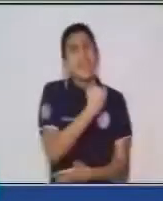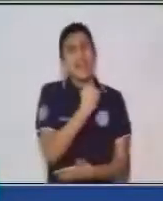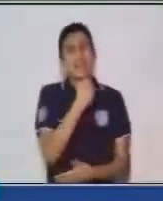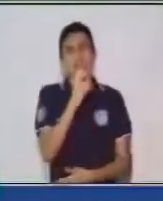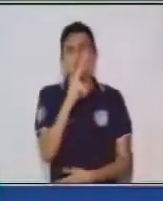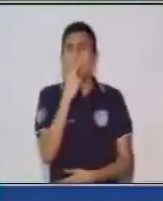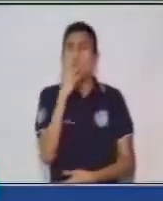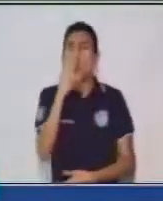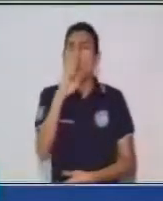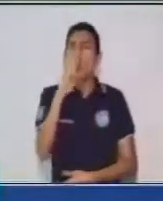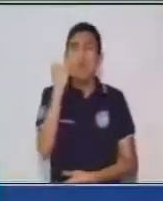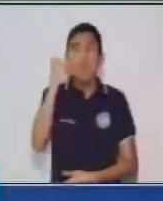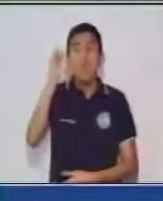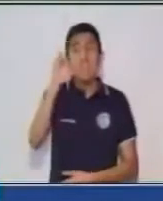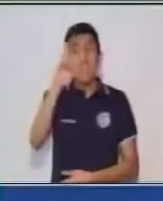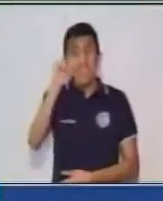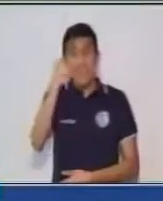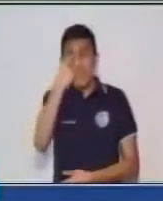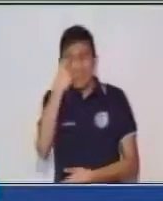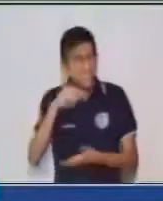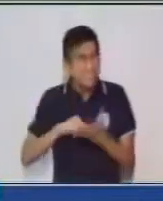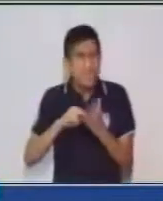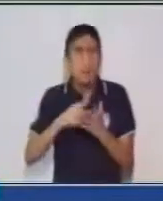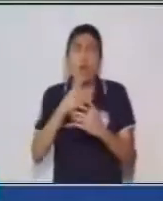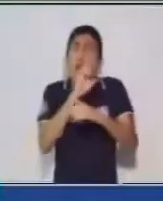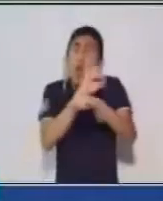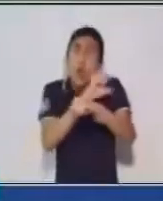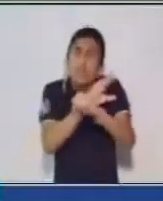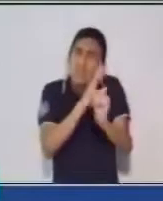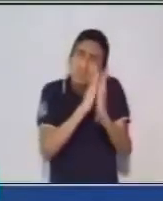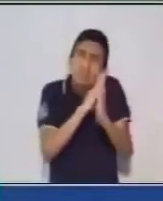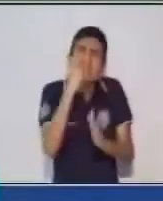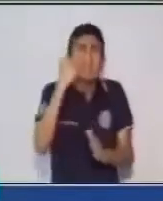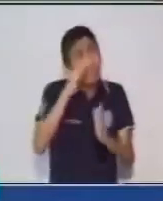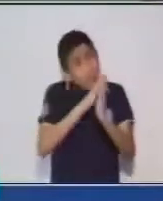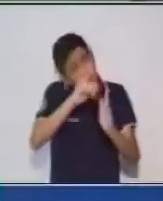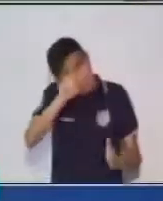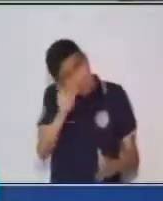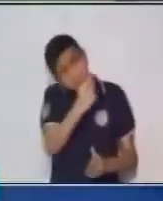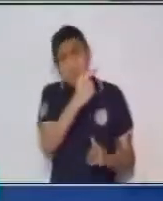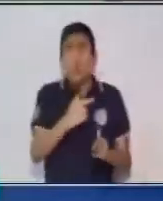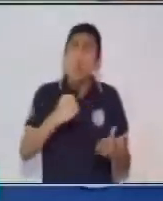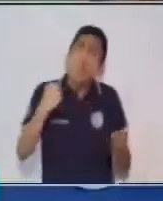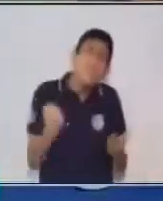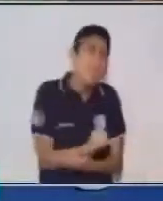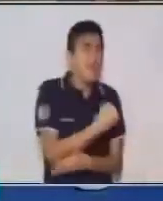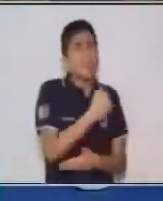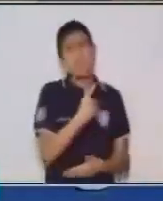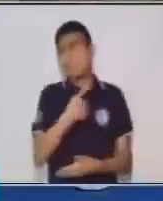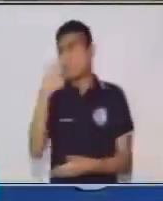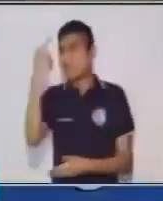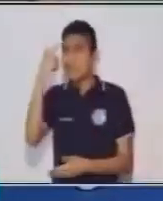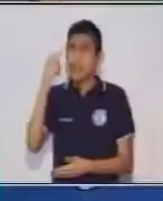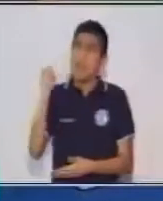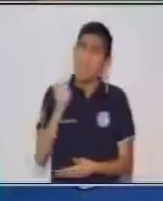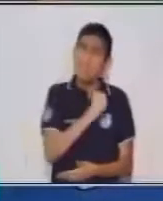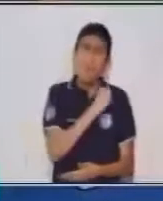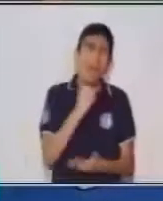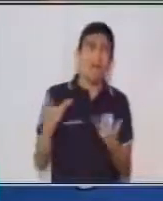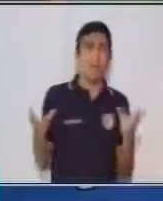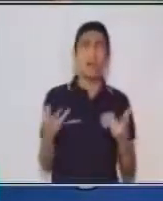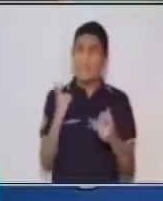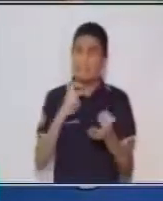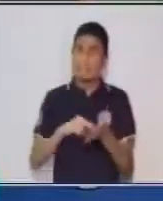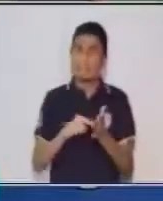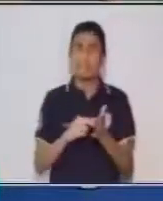Si te das cuenta, nos sugiere una posibilidad. Es decir, un deseo de que eso hubiera pasado. Y